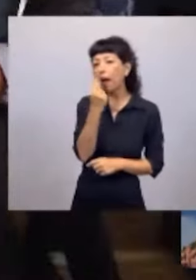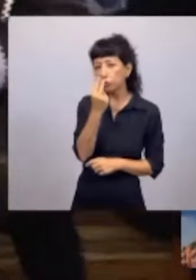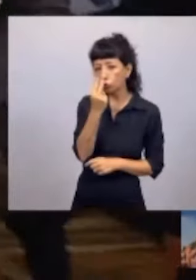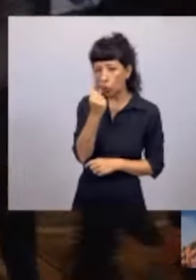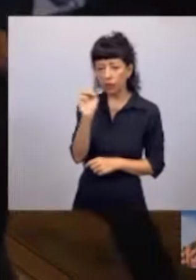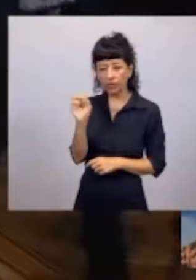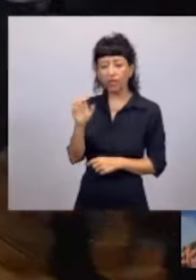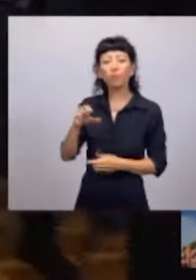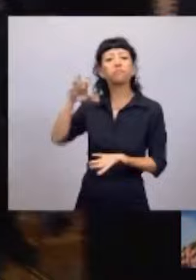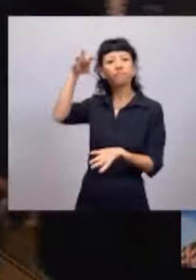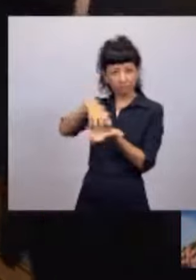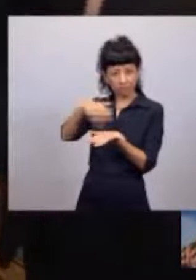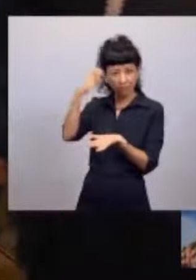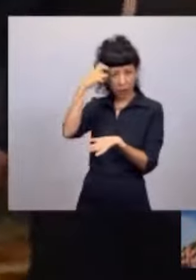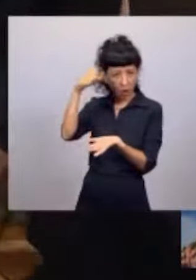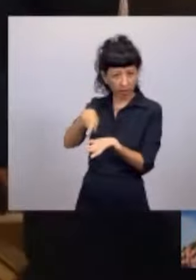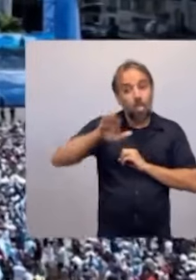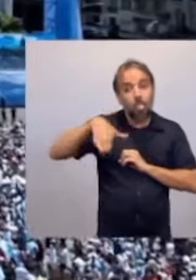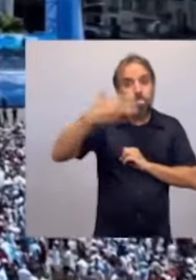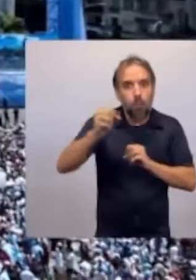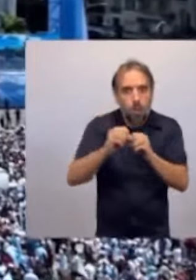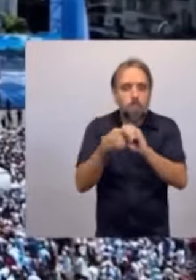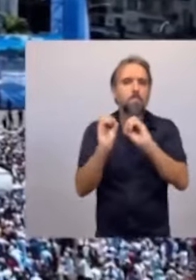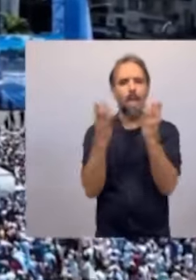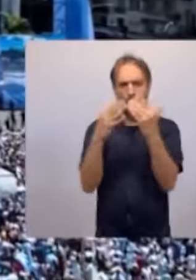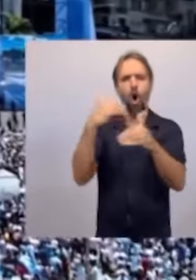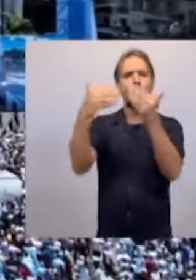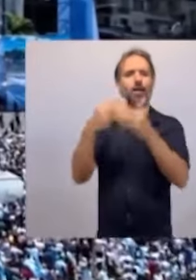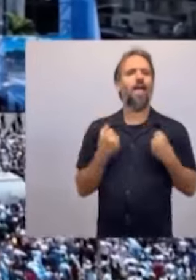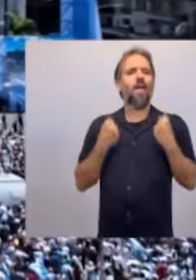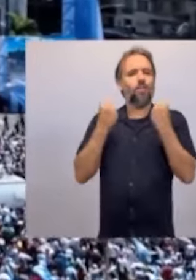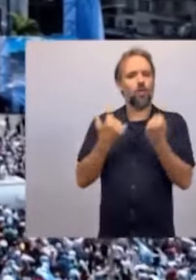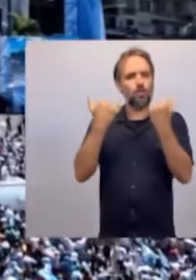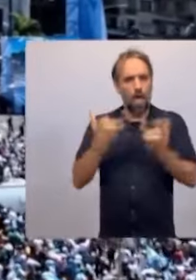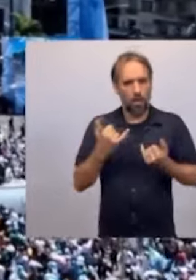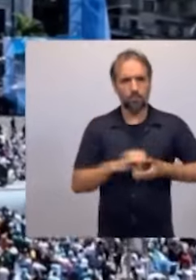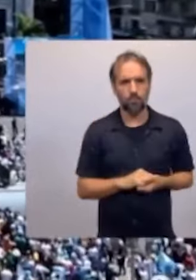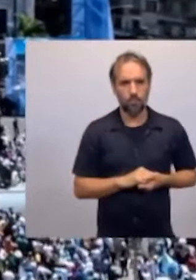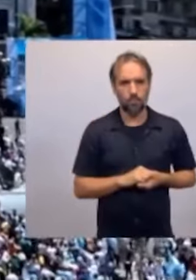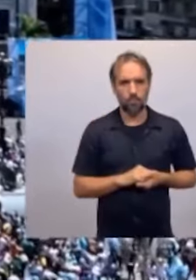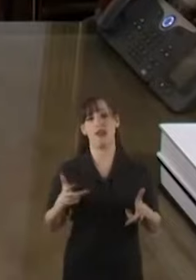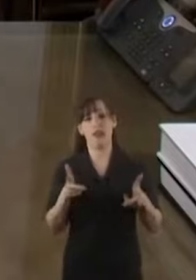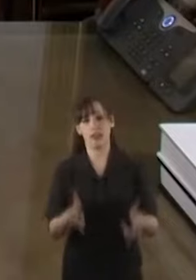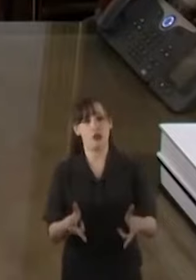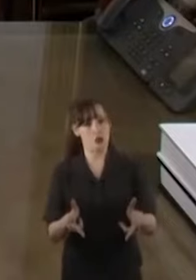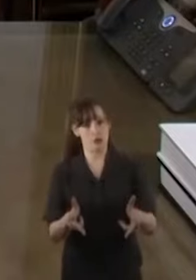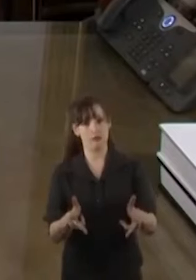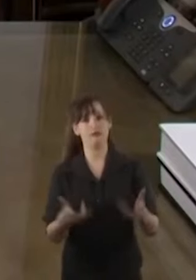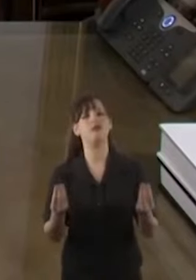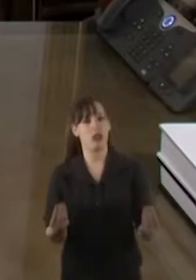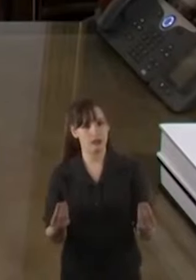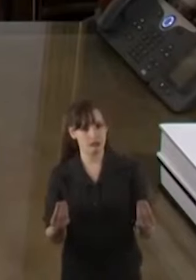mu a abones y augurado que 2024 será un año duro para todos debido a las